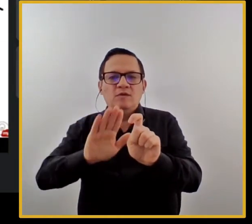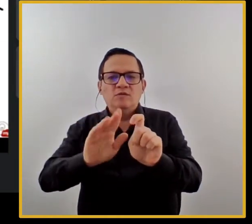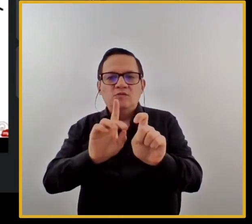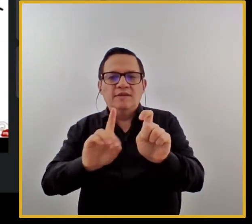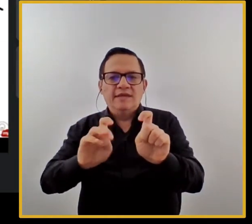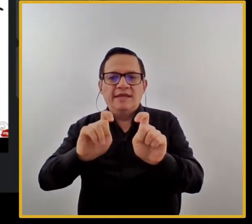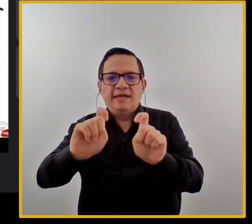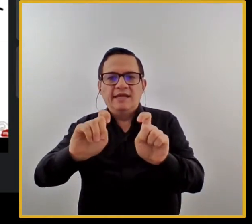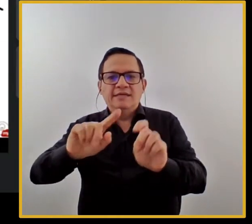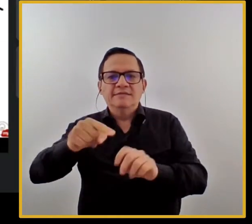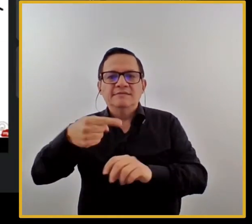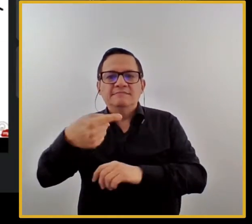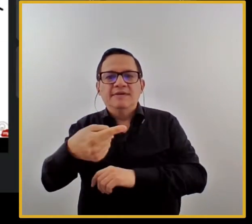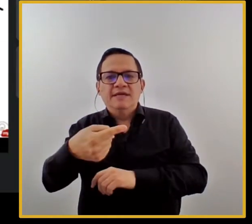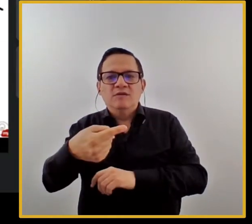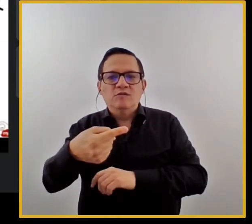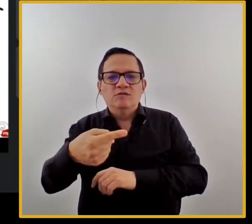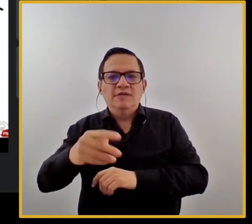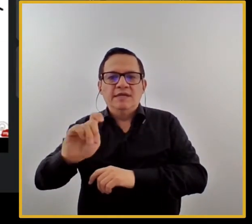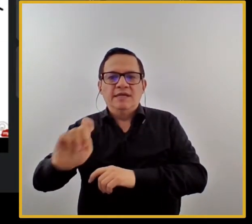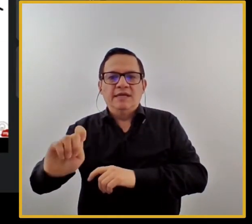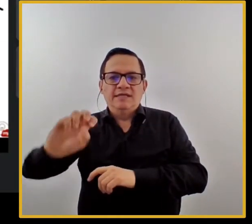menos x al cuadrado